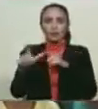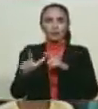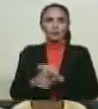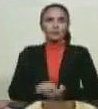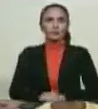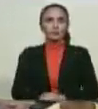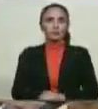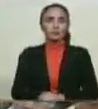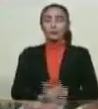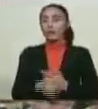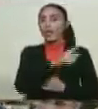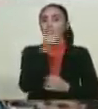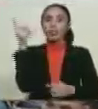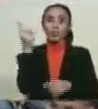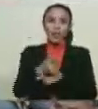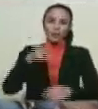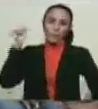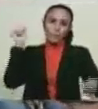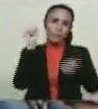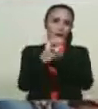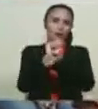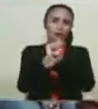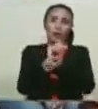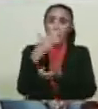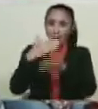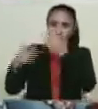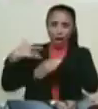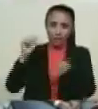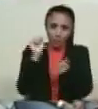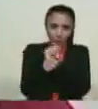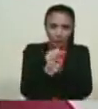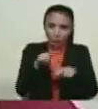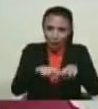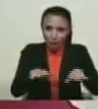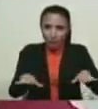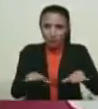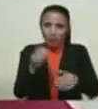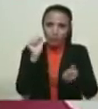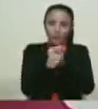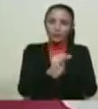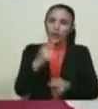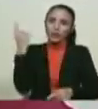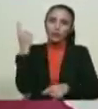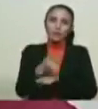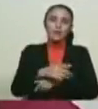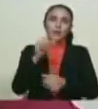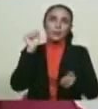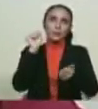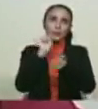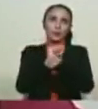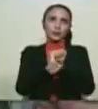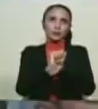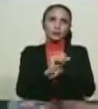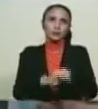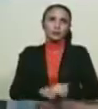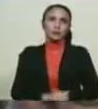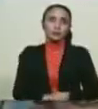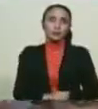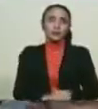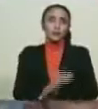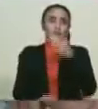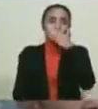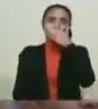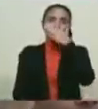Y deben ir presos los que metieron presos a esta niña. ¡Preso, carajo! A la cárcel por